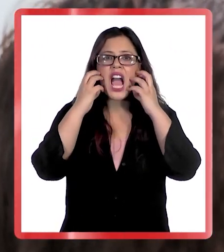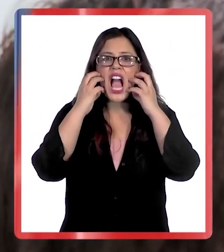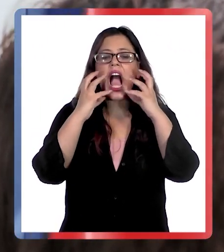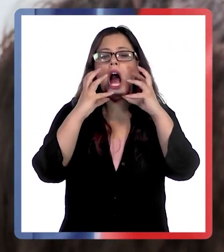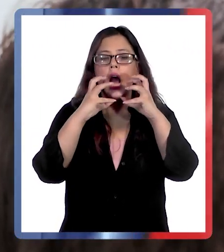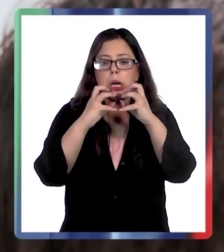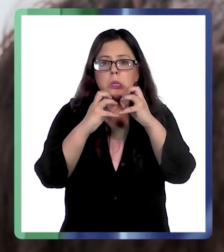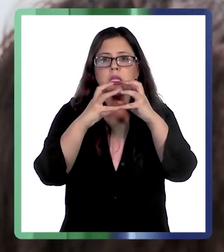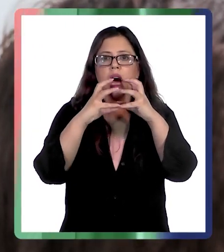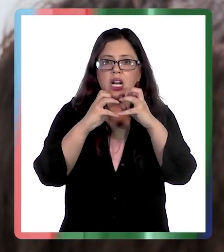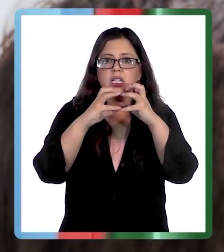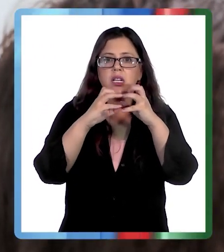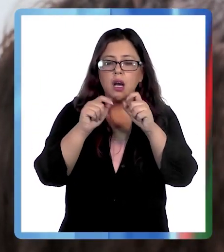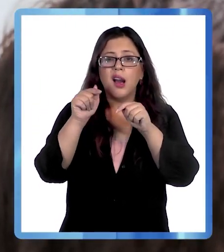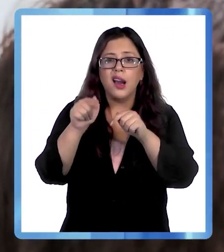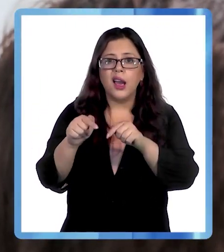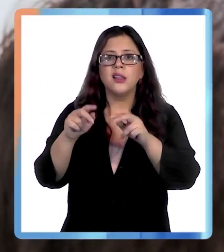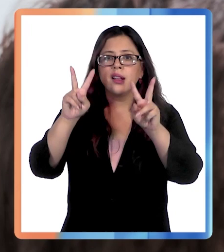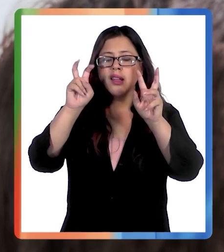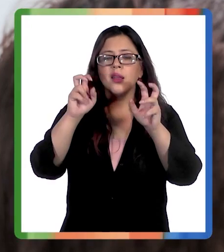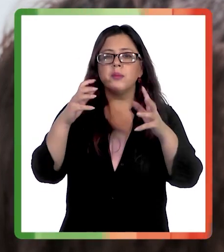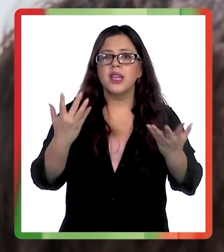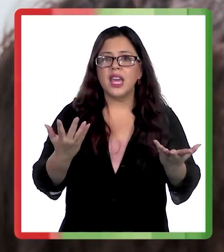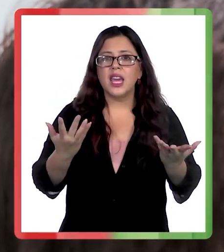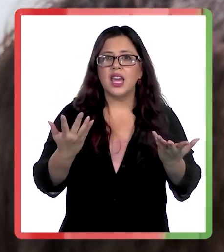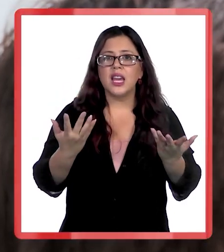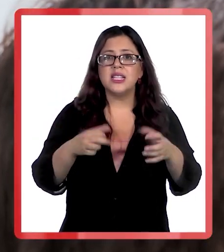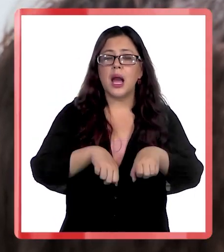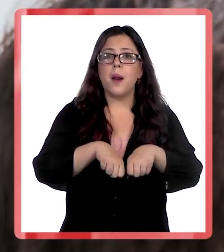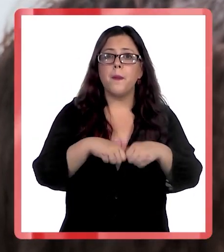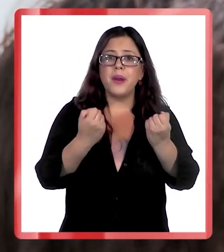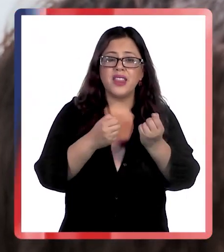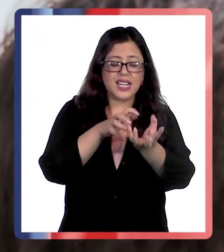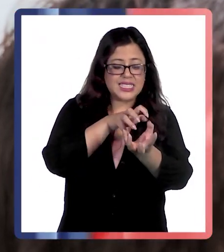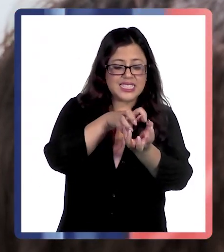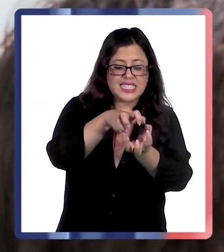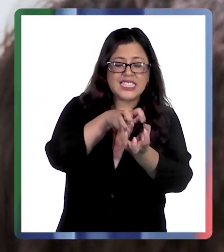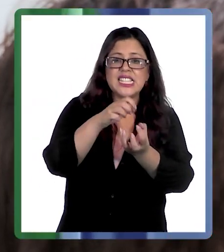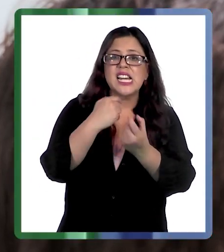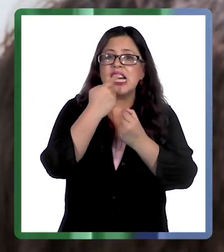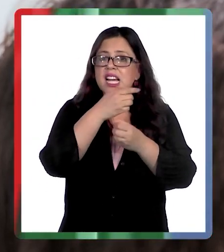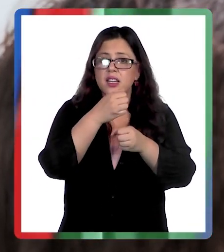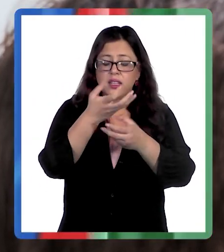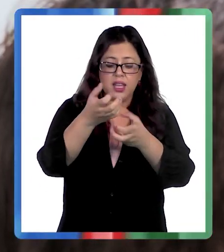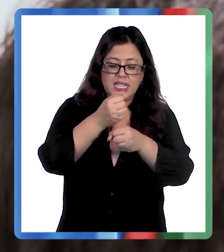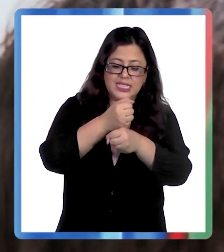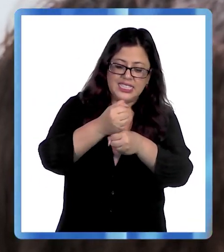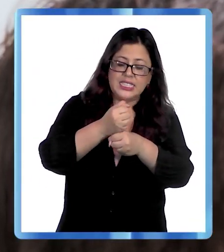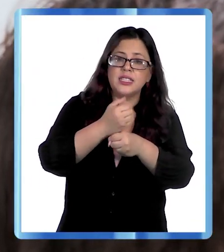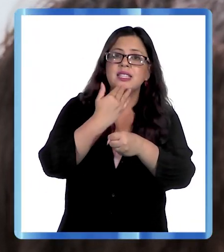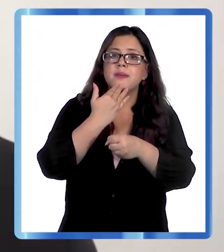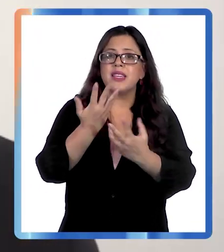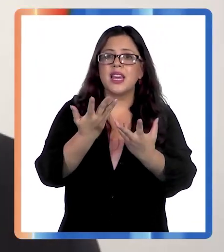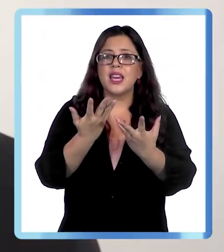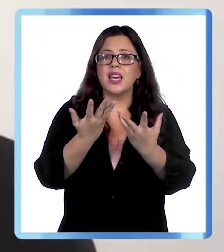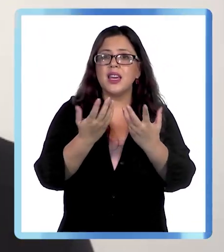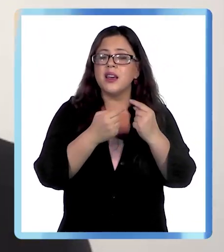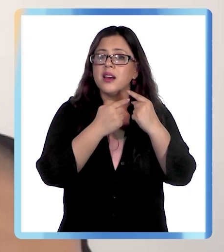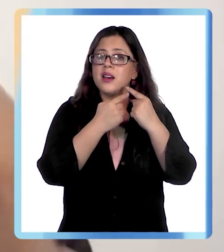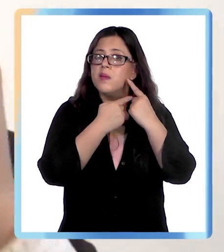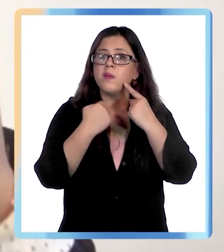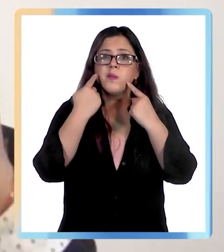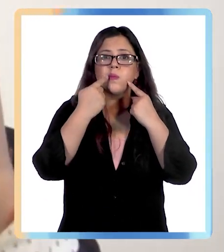problemas de bruxismo porque el bruxismo no solo causa pérdida dentaria o desgaste dentario o sensibilidad sino que